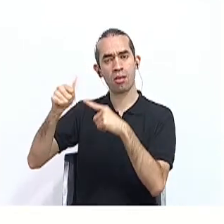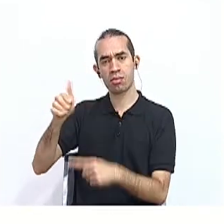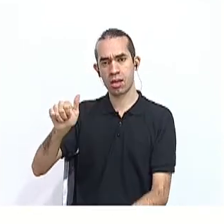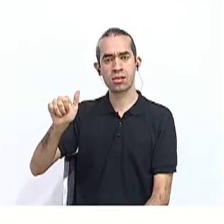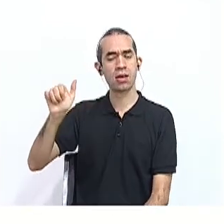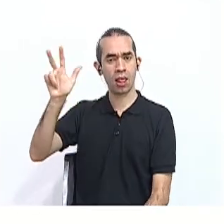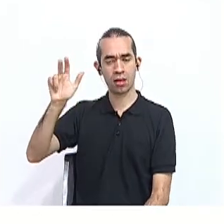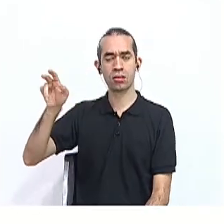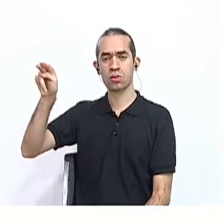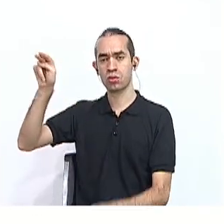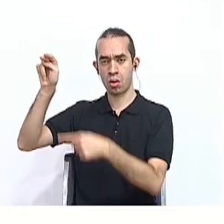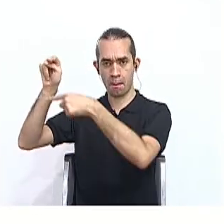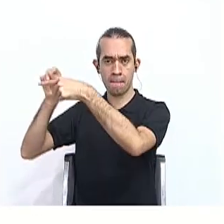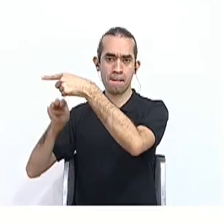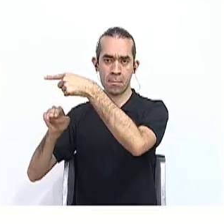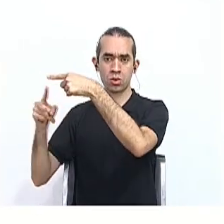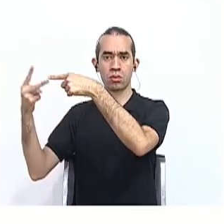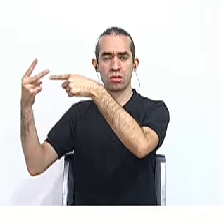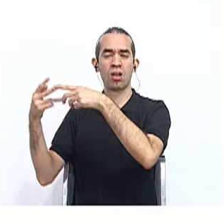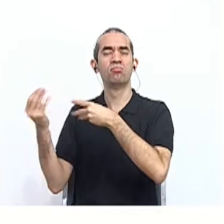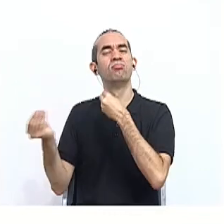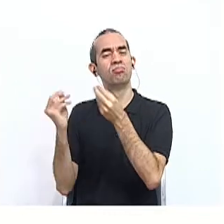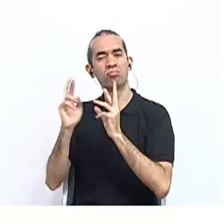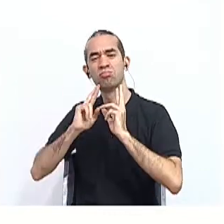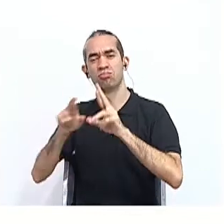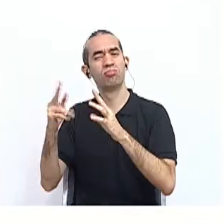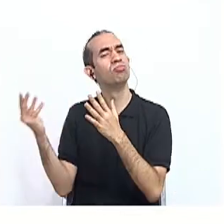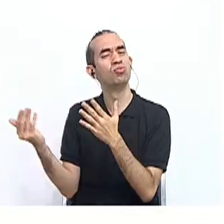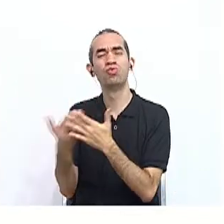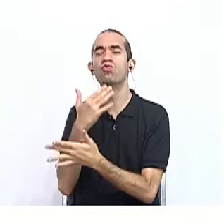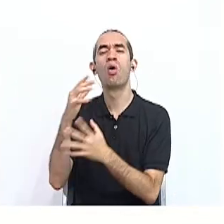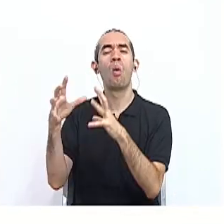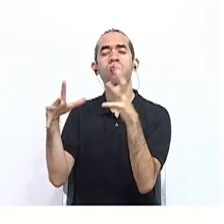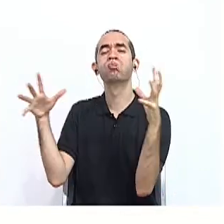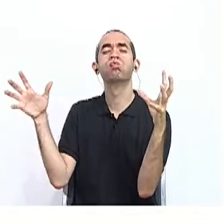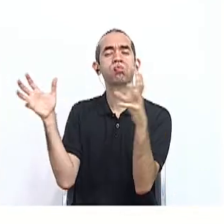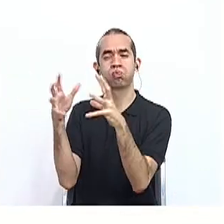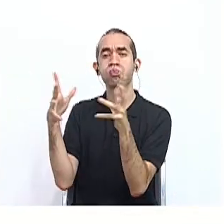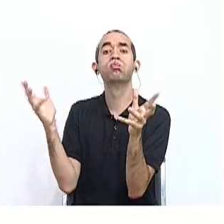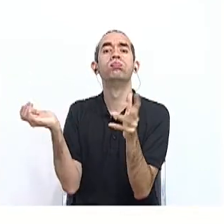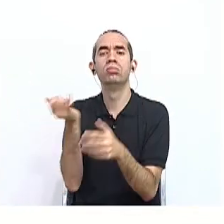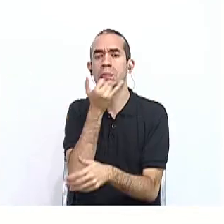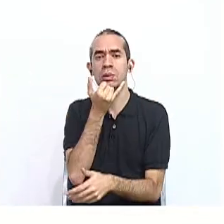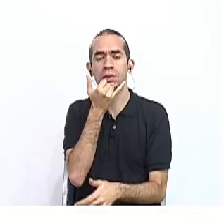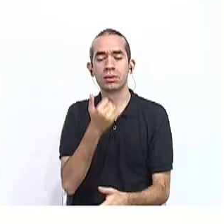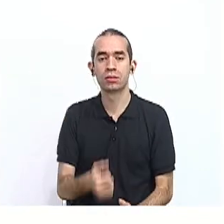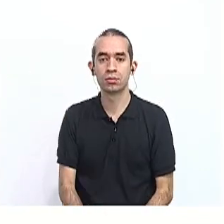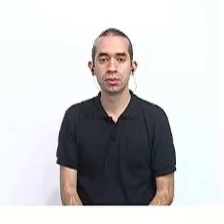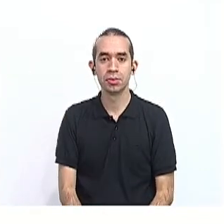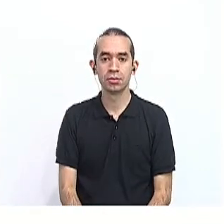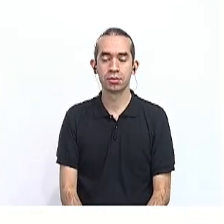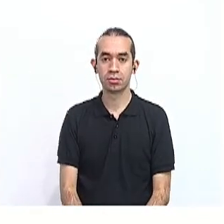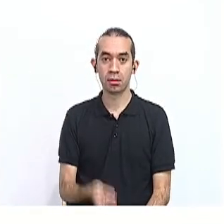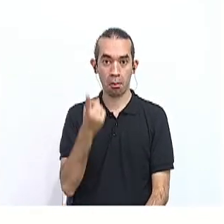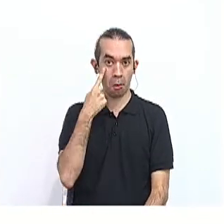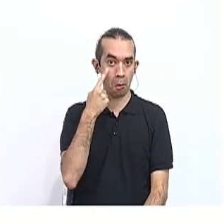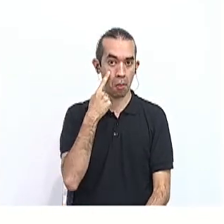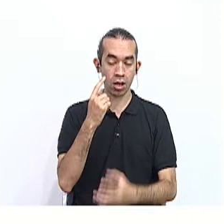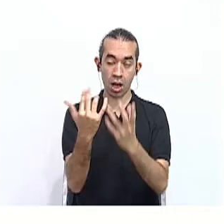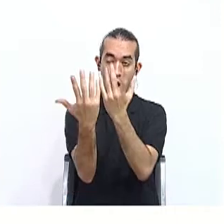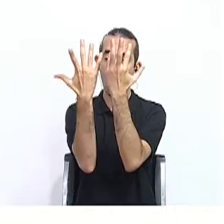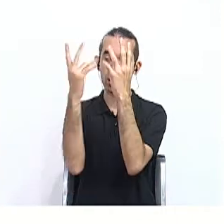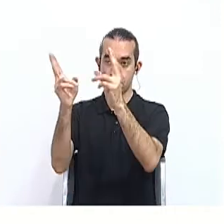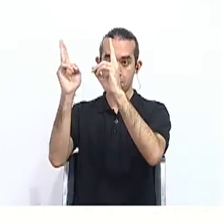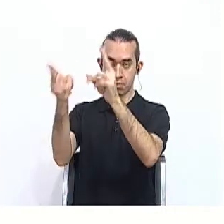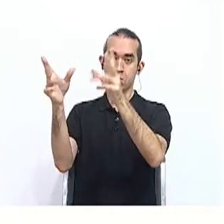metro cuadrado, ¿cuál será el nuevo volumen? Vean qué ocurrió. Con el mismo gas teníamos